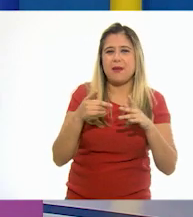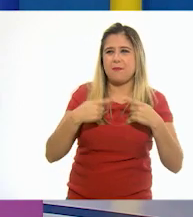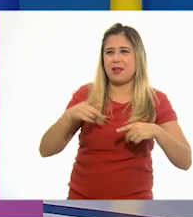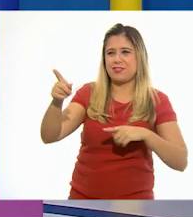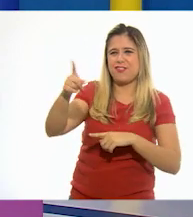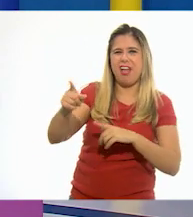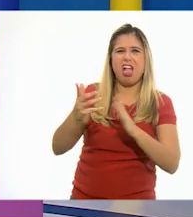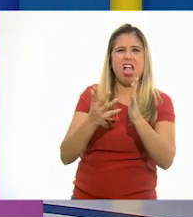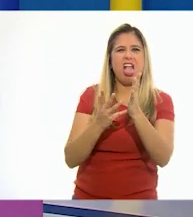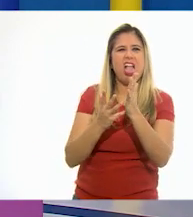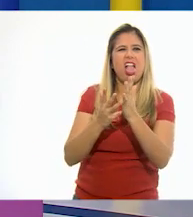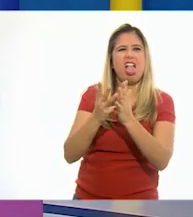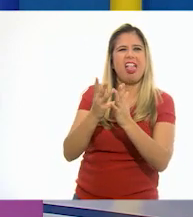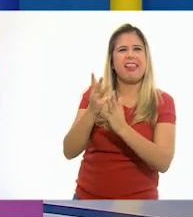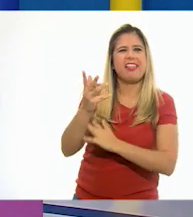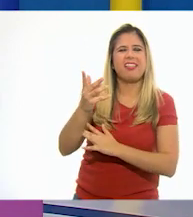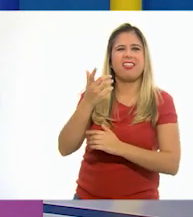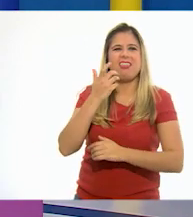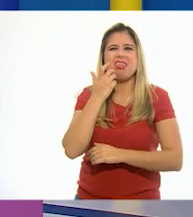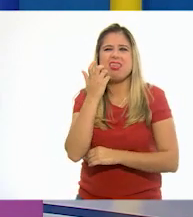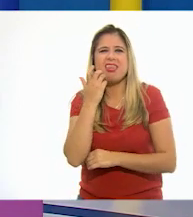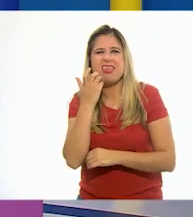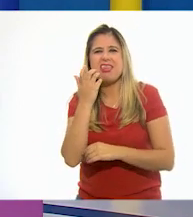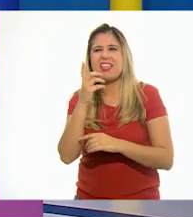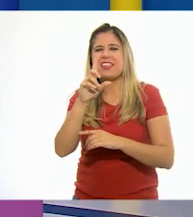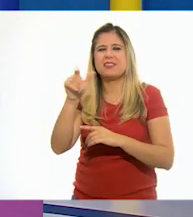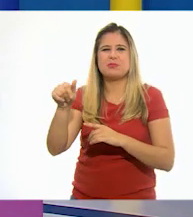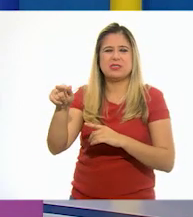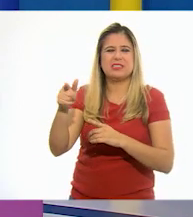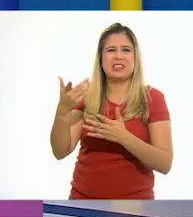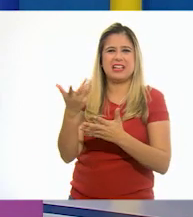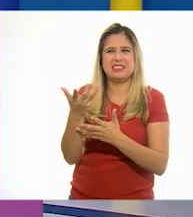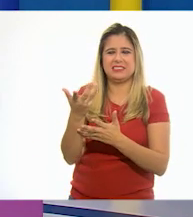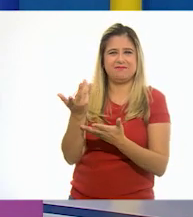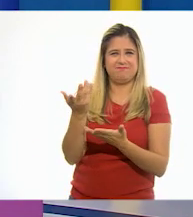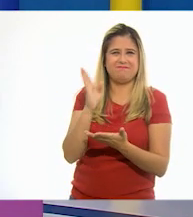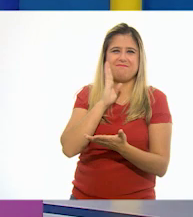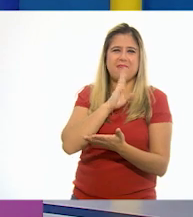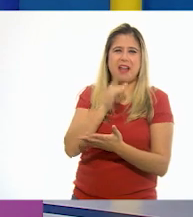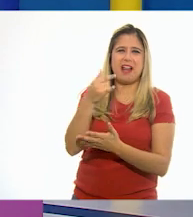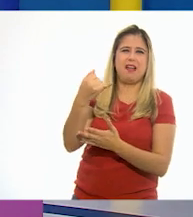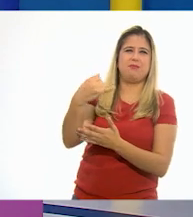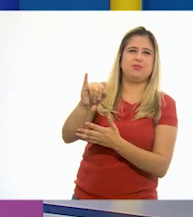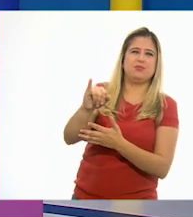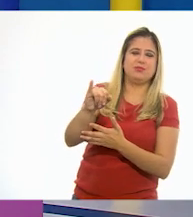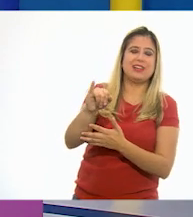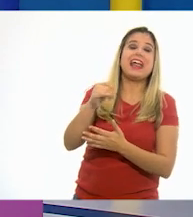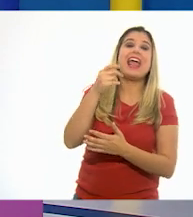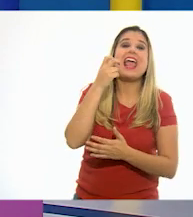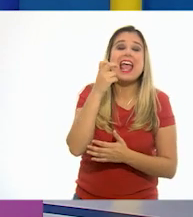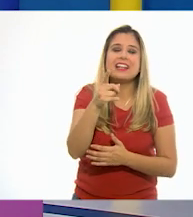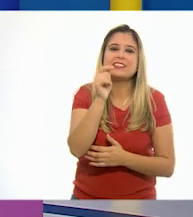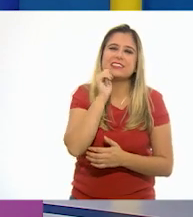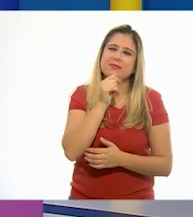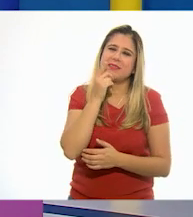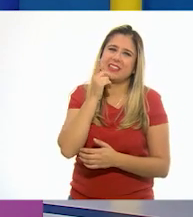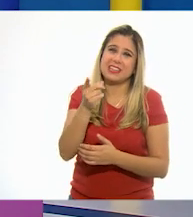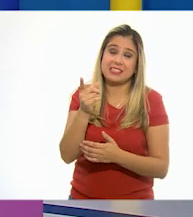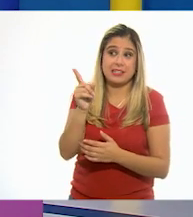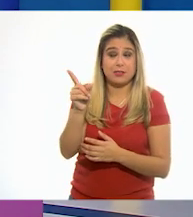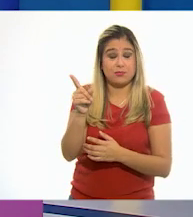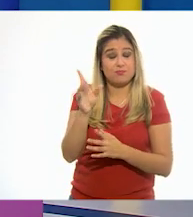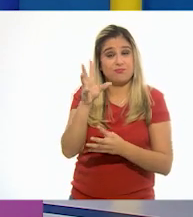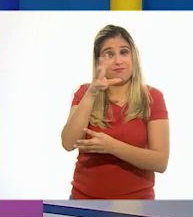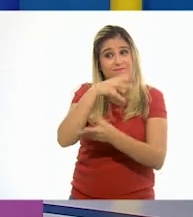en personas que, pues después les toca vivir algo que los obliga a hacer esos mismos actos. Entonces siempre les digo, por la